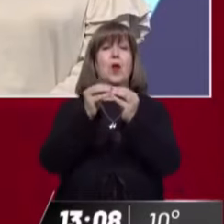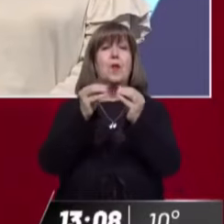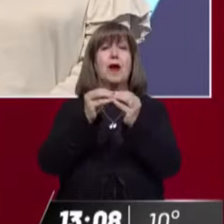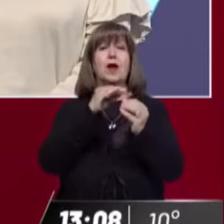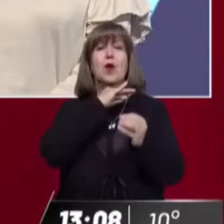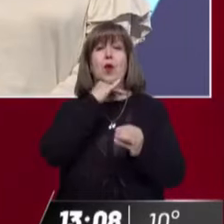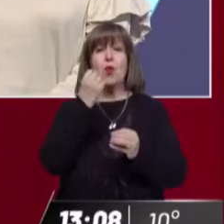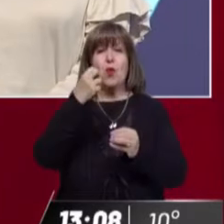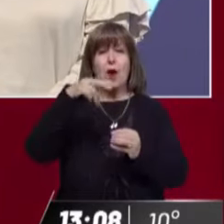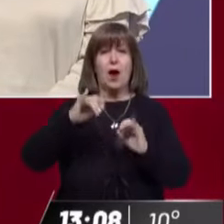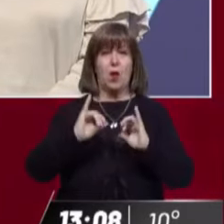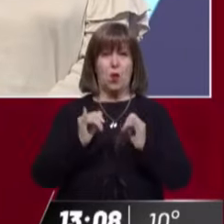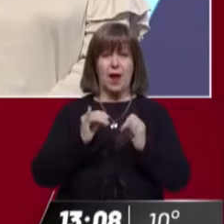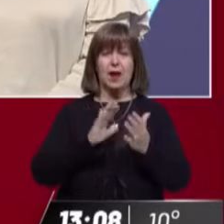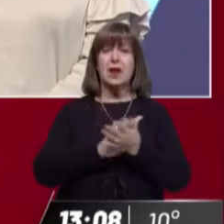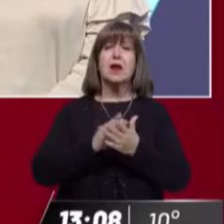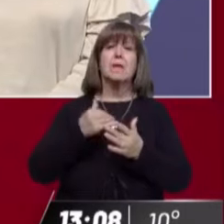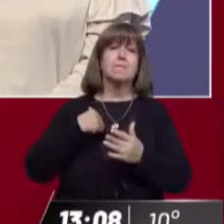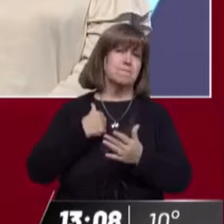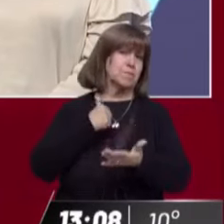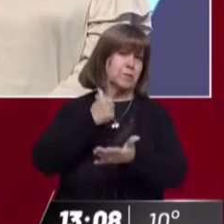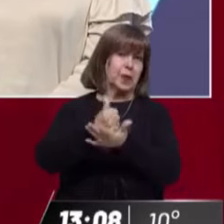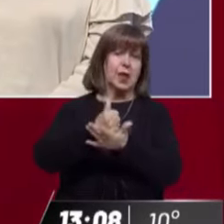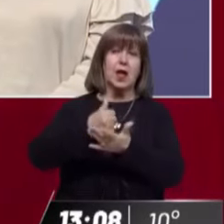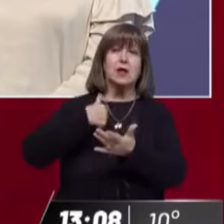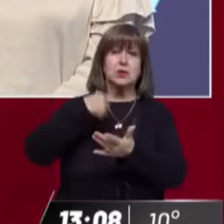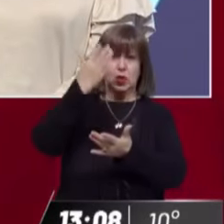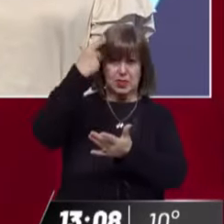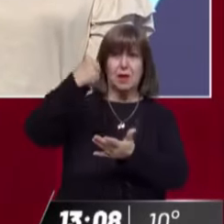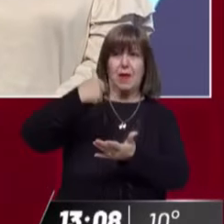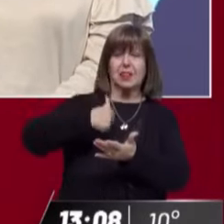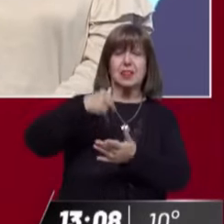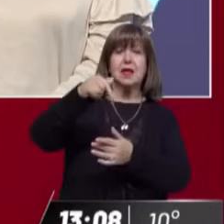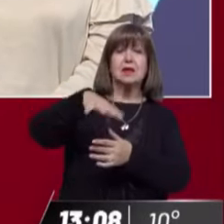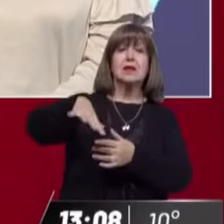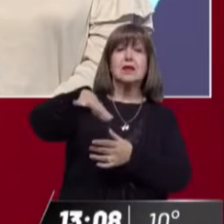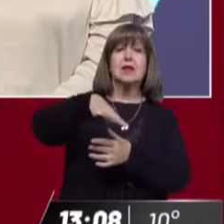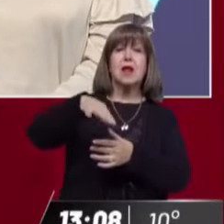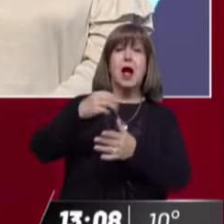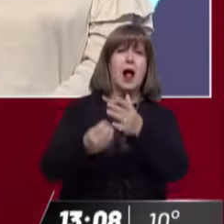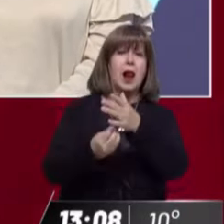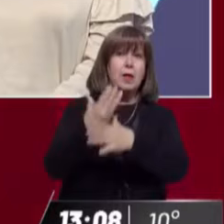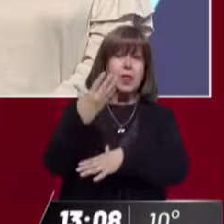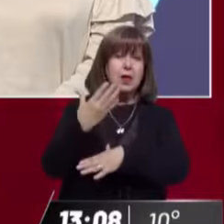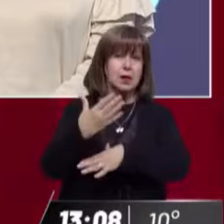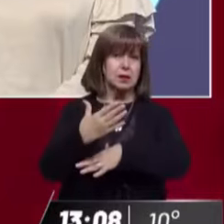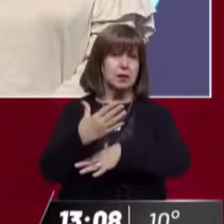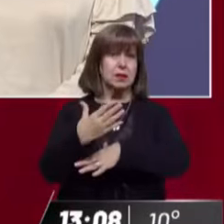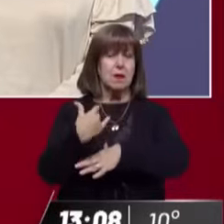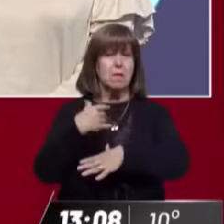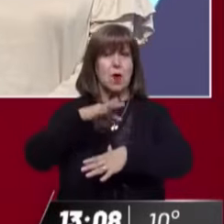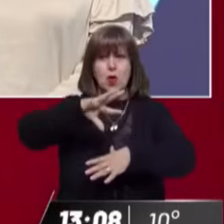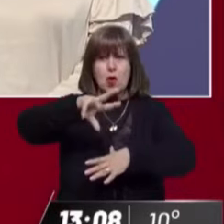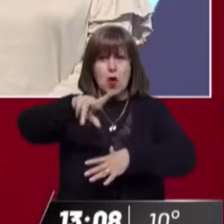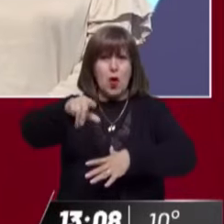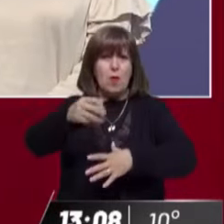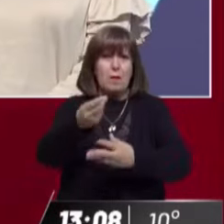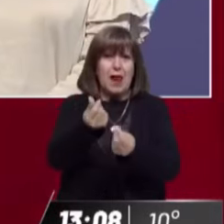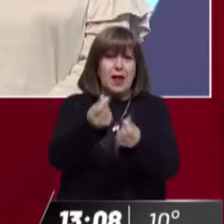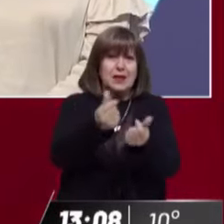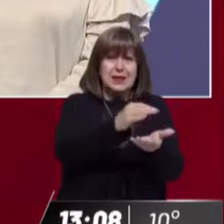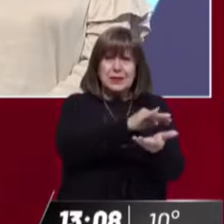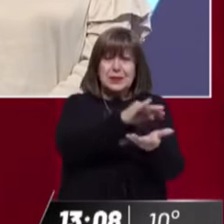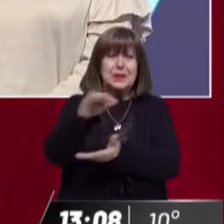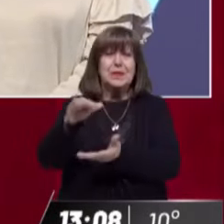Así es, nos encontramos en la zona este, más específicamente en San Martín, donde a horas de la mañana se vivió un robo millonario a